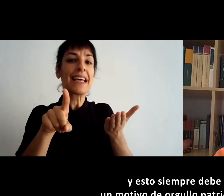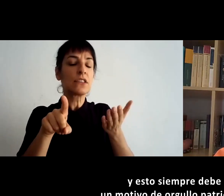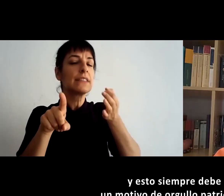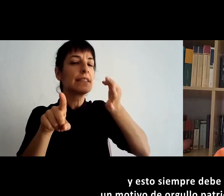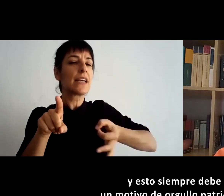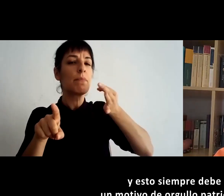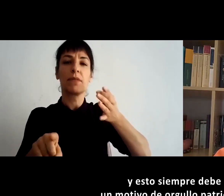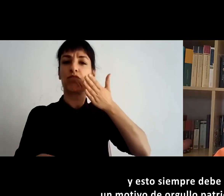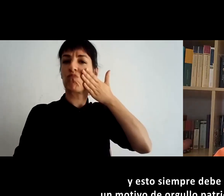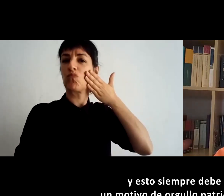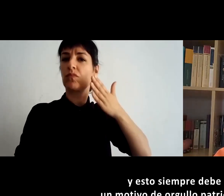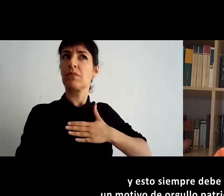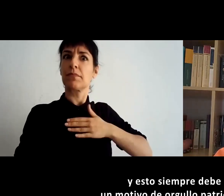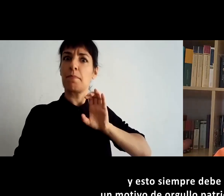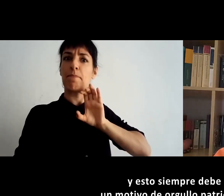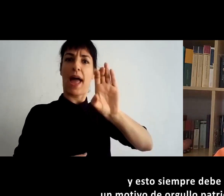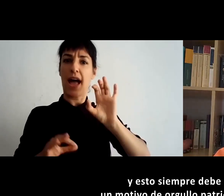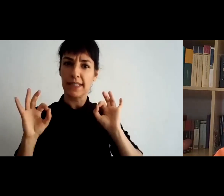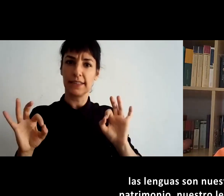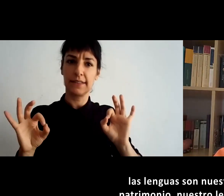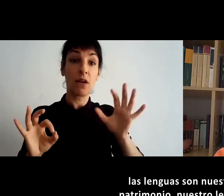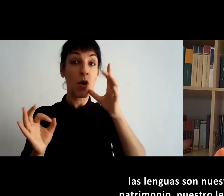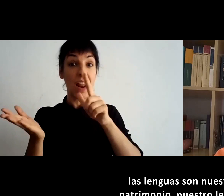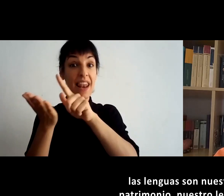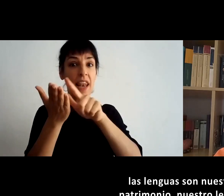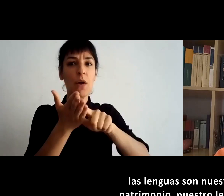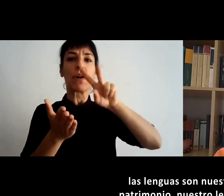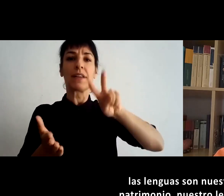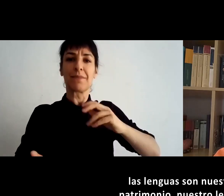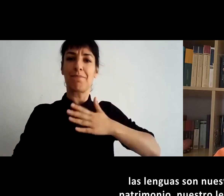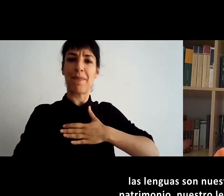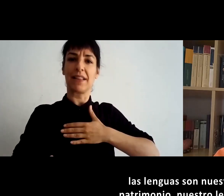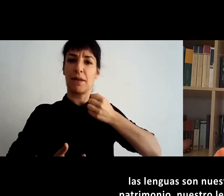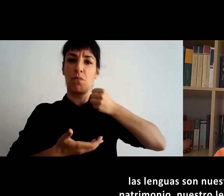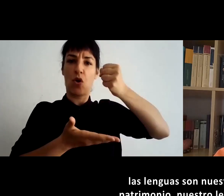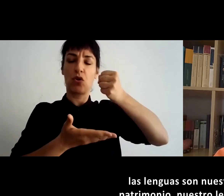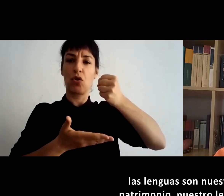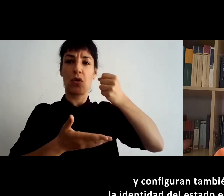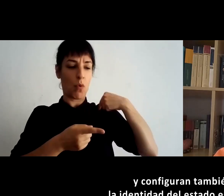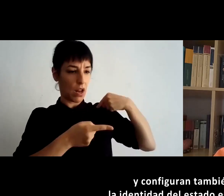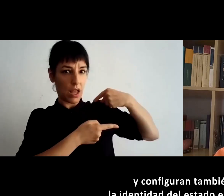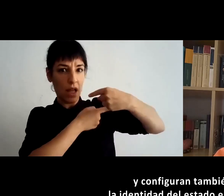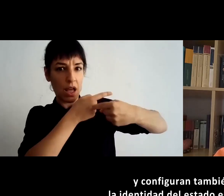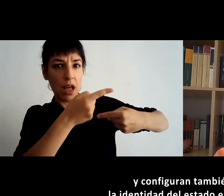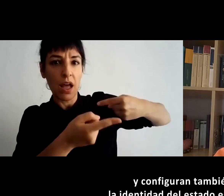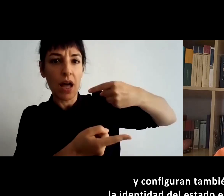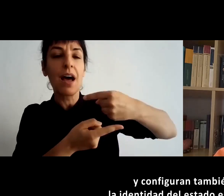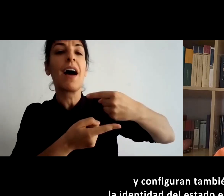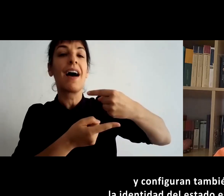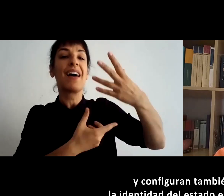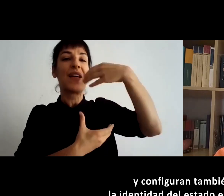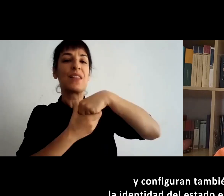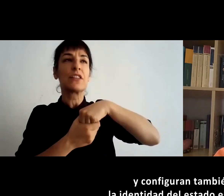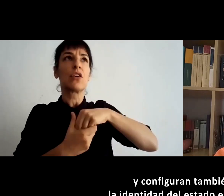motivo de orgullo patrio, porque las lenguas son nuestro patrimonio, son nuestro legado y configuran también la identidad del